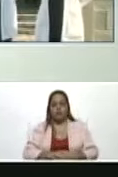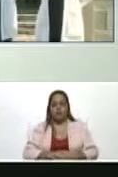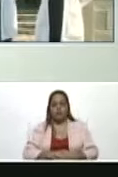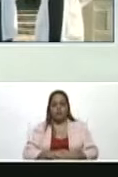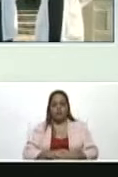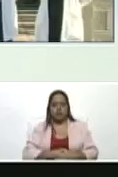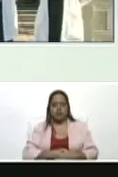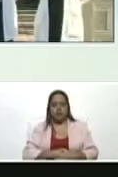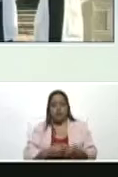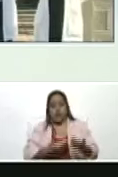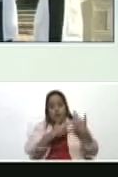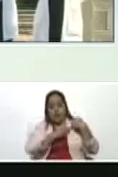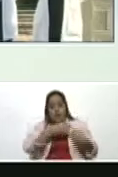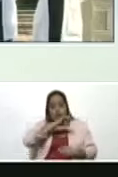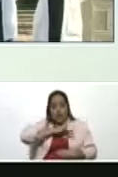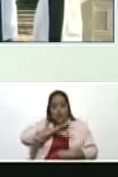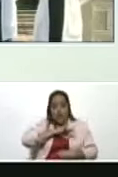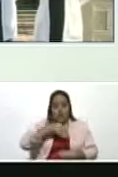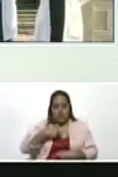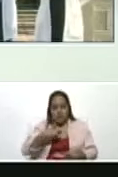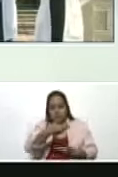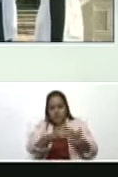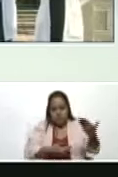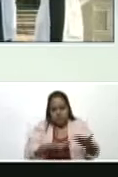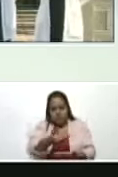por responsabilidad social y yo le doy su beneficio.